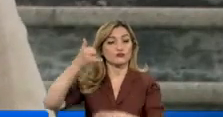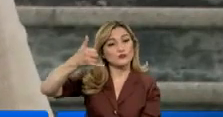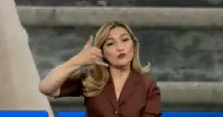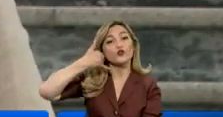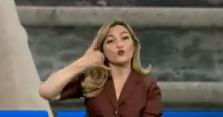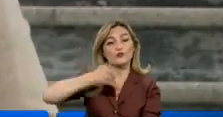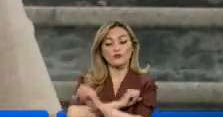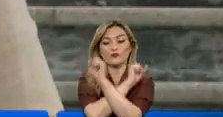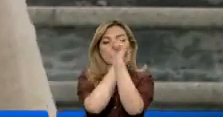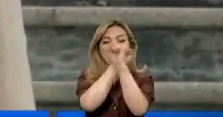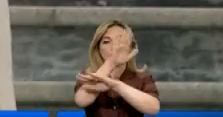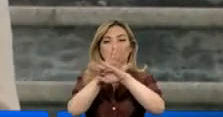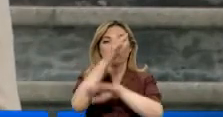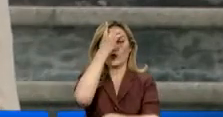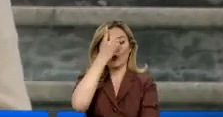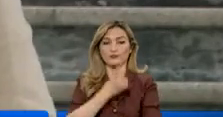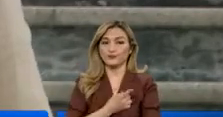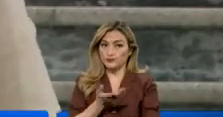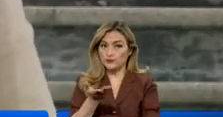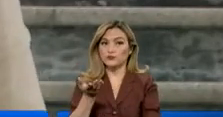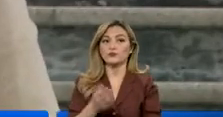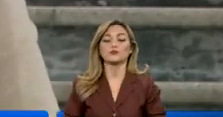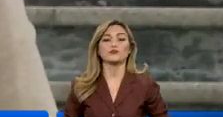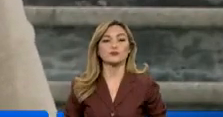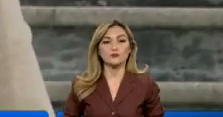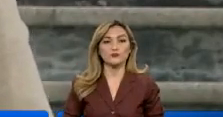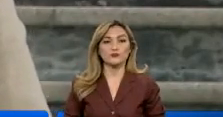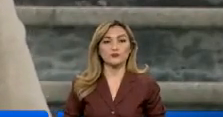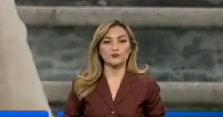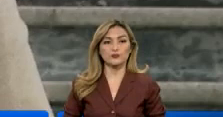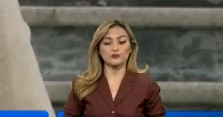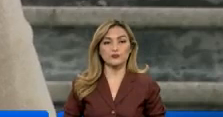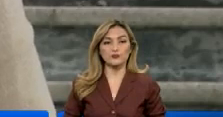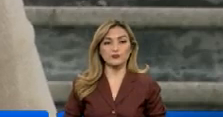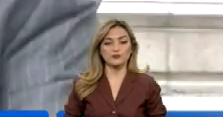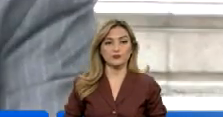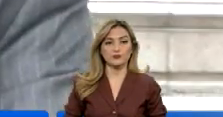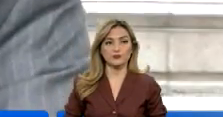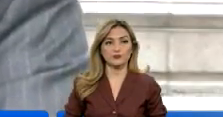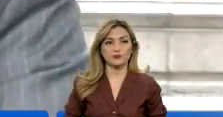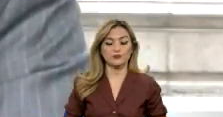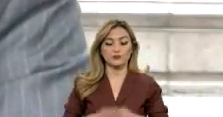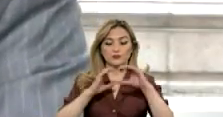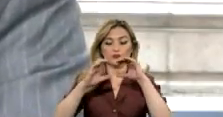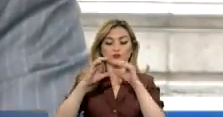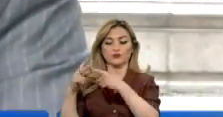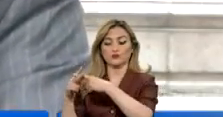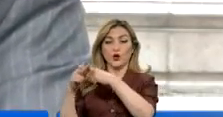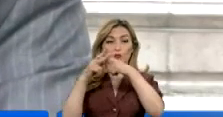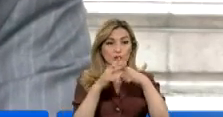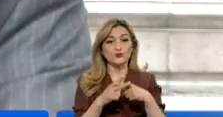durante la mañana sobre esta decisión. Pero escuchemos lo que dijo el jefe de Estado ecuatoriano. Les comunico que el